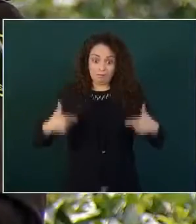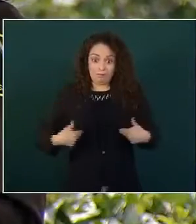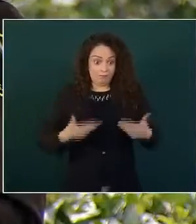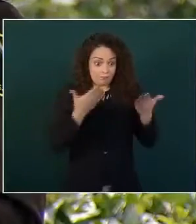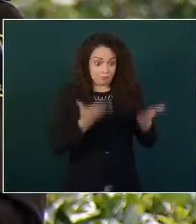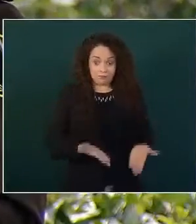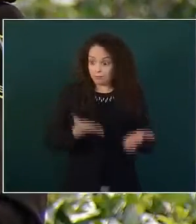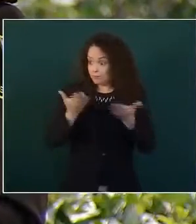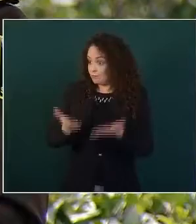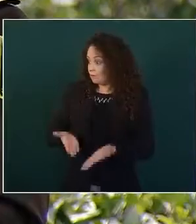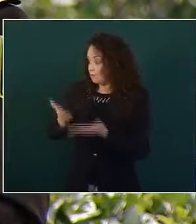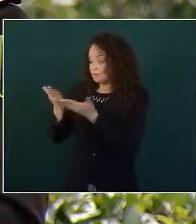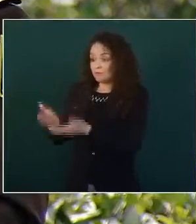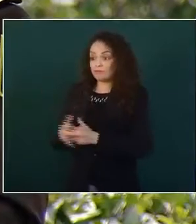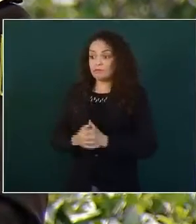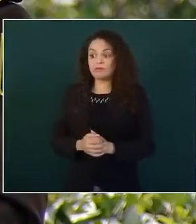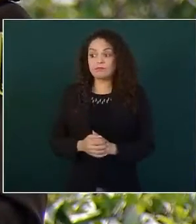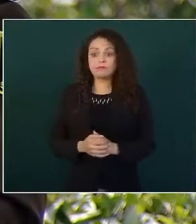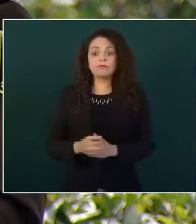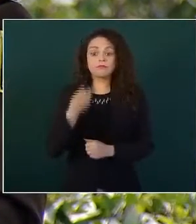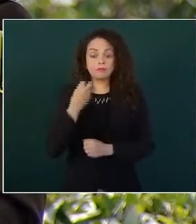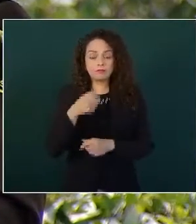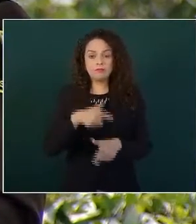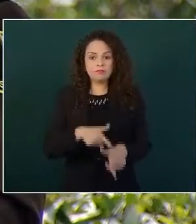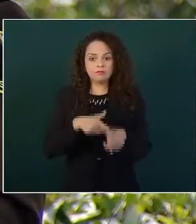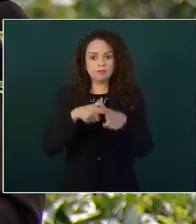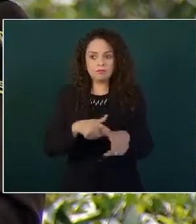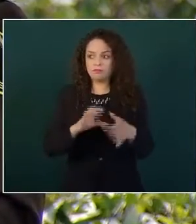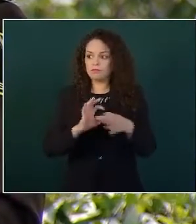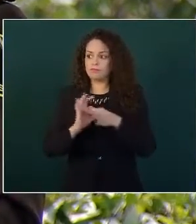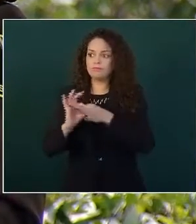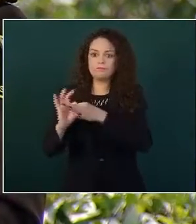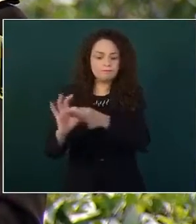ello, mantendremos una permanente y estrecha coordinación